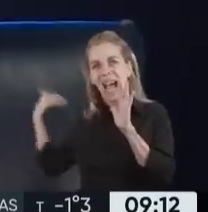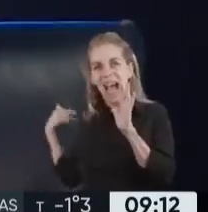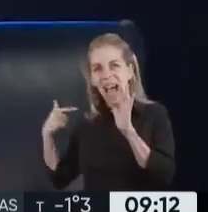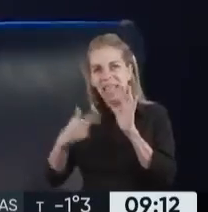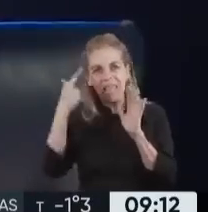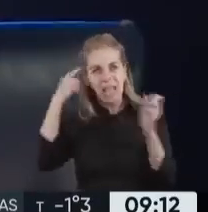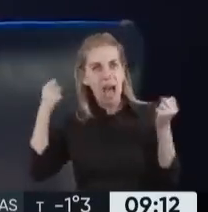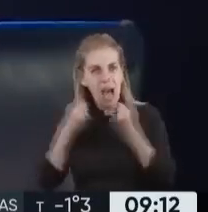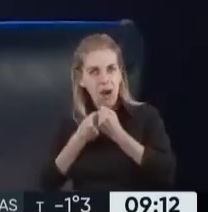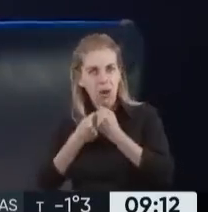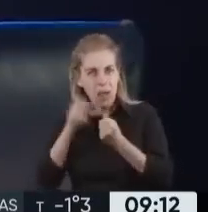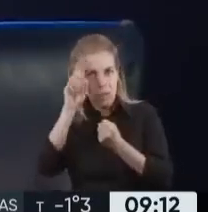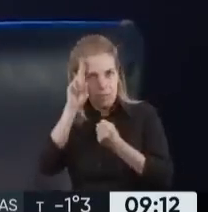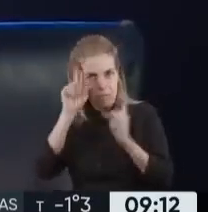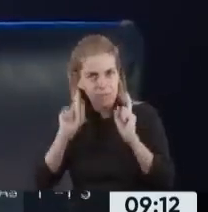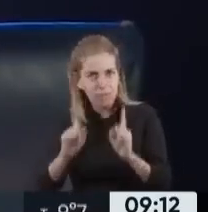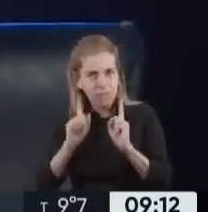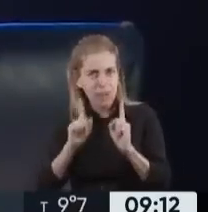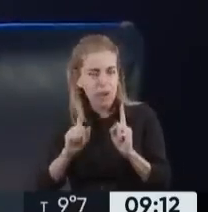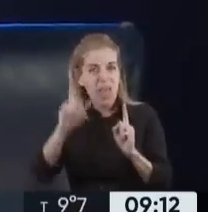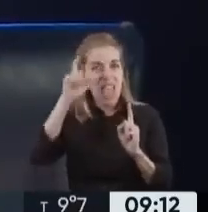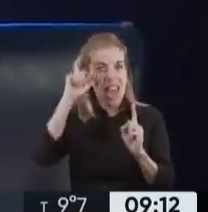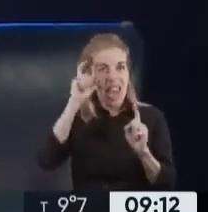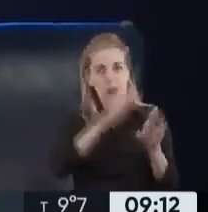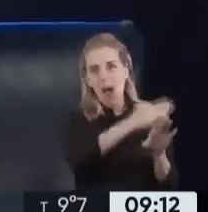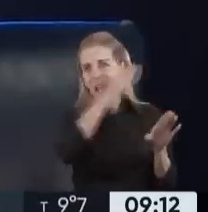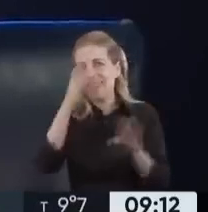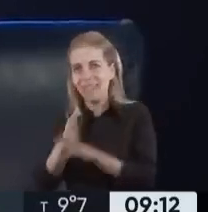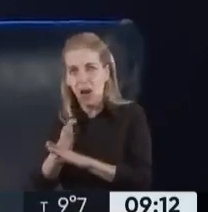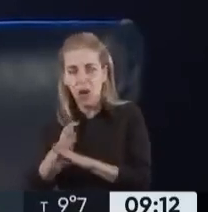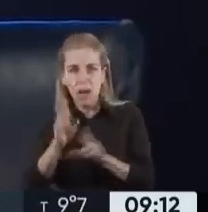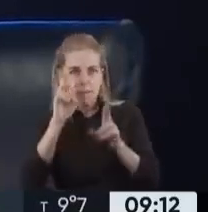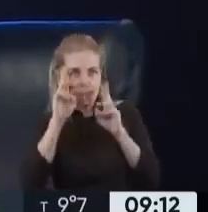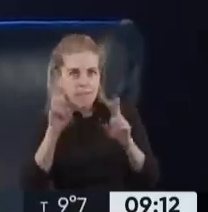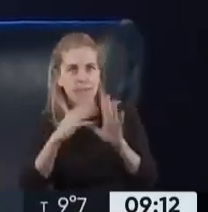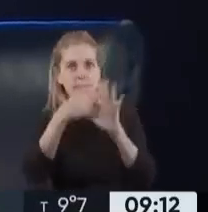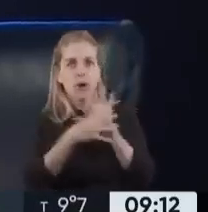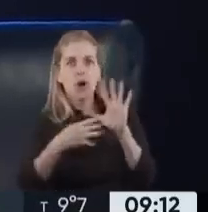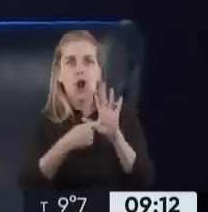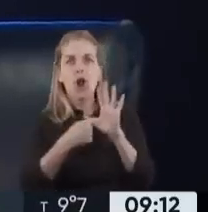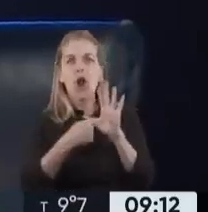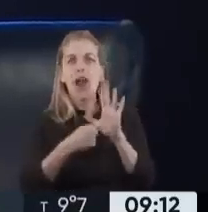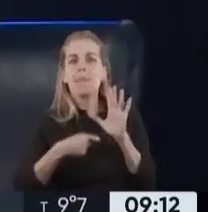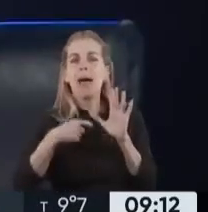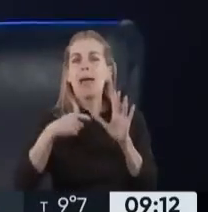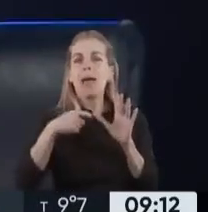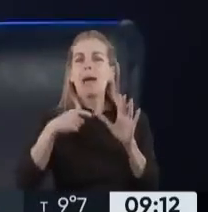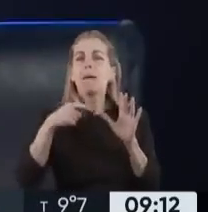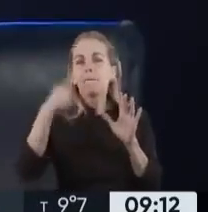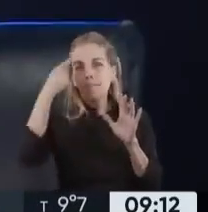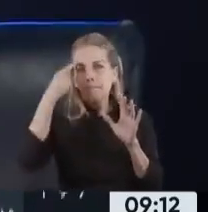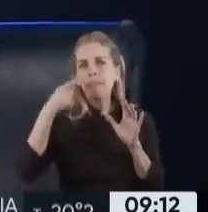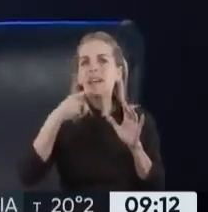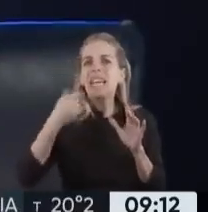fijado desde desde principio de año y en ese sentido vamos a ir hacia un terreno de tasas positivas